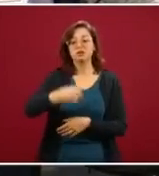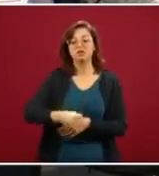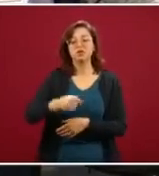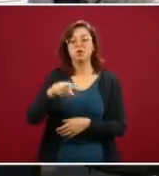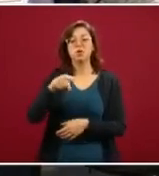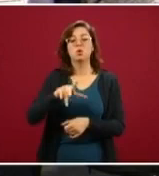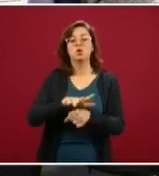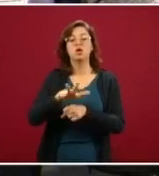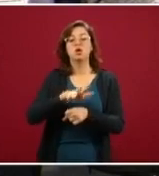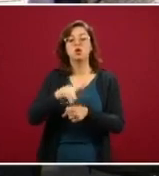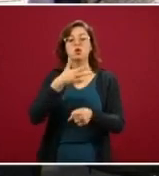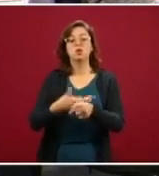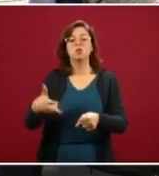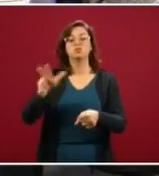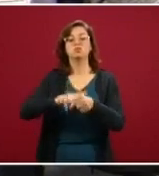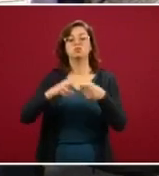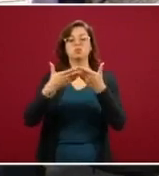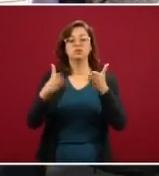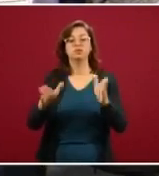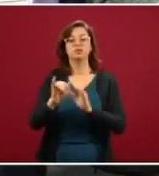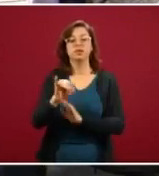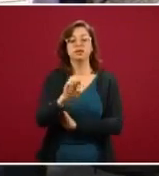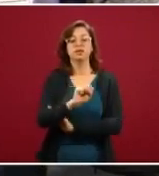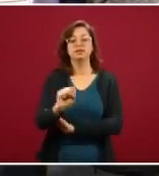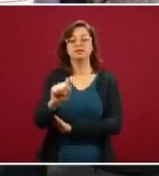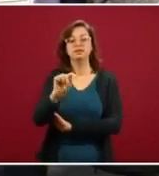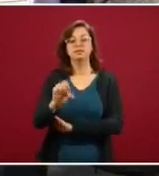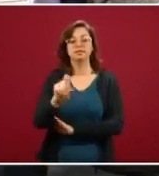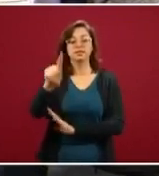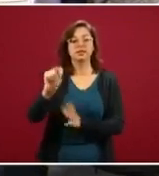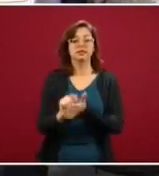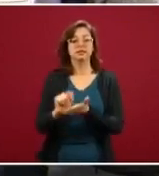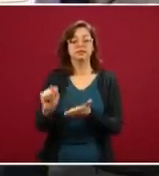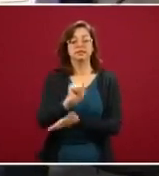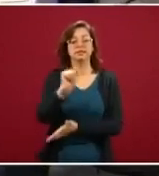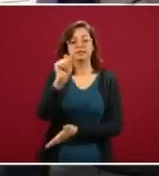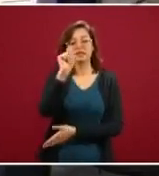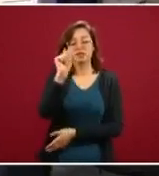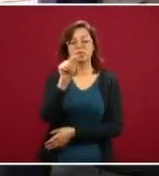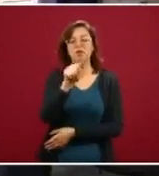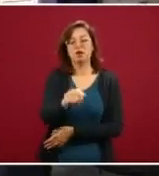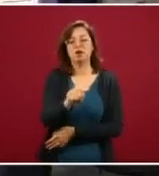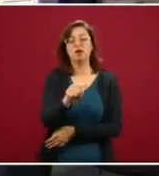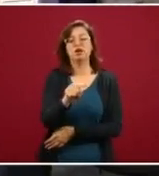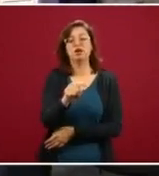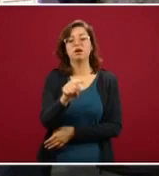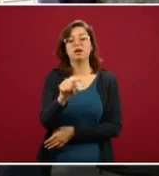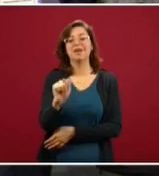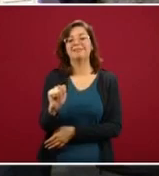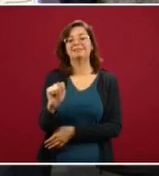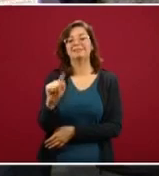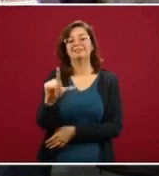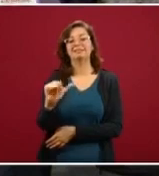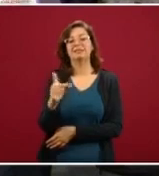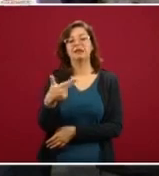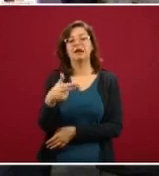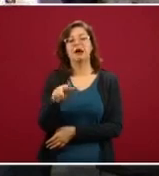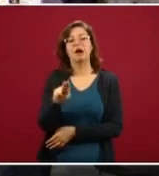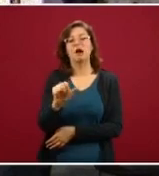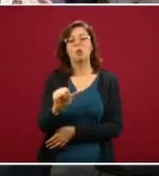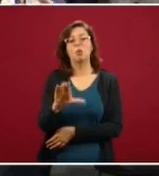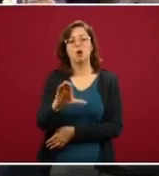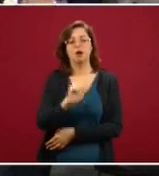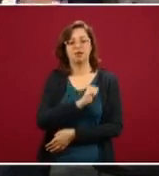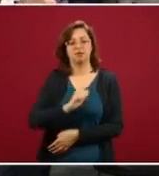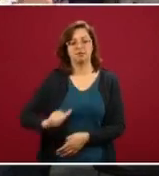del Hospital Público del ISSSTE, en Tláhuac. Es donde se está, entiendo yo que pues se